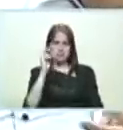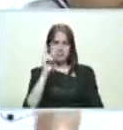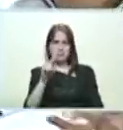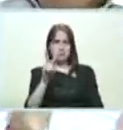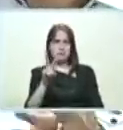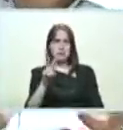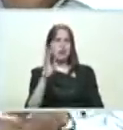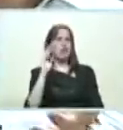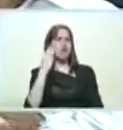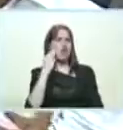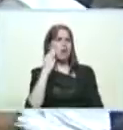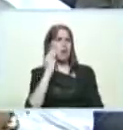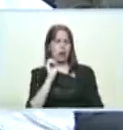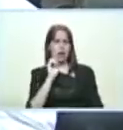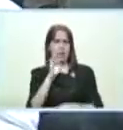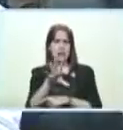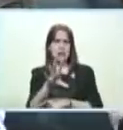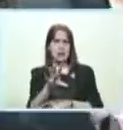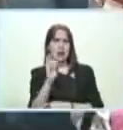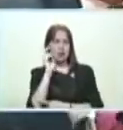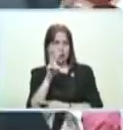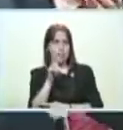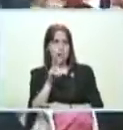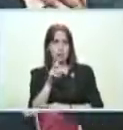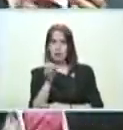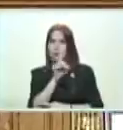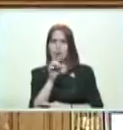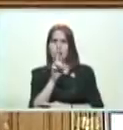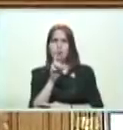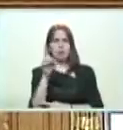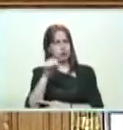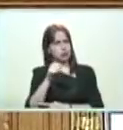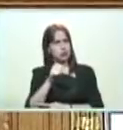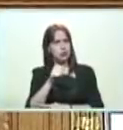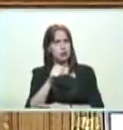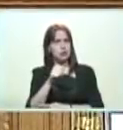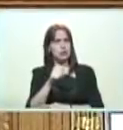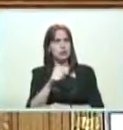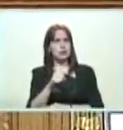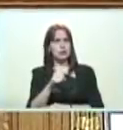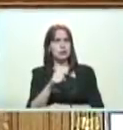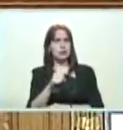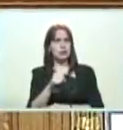el Facebook que le sacó? ¿No lo viste, Diosdado? Ah, Iris.